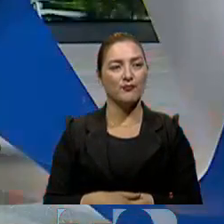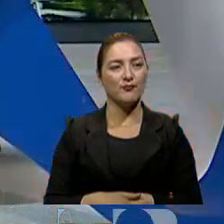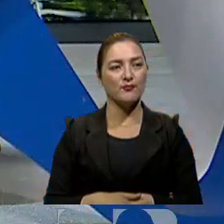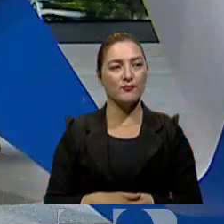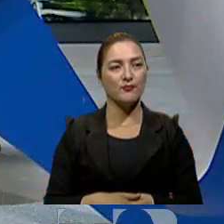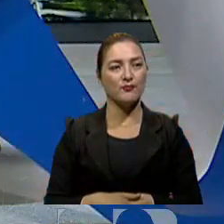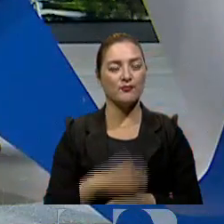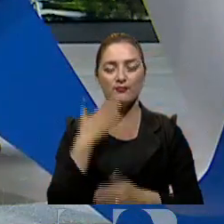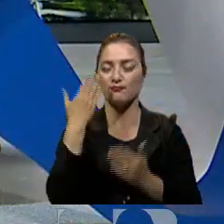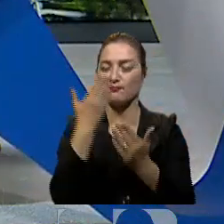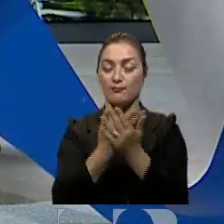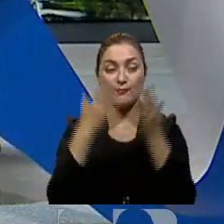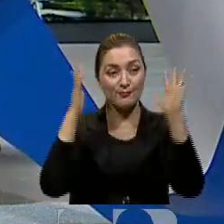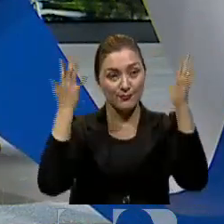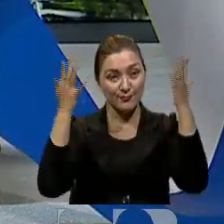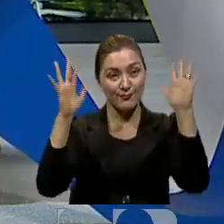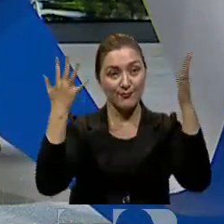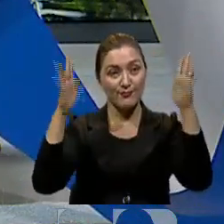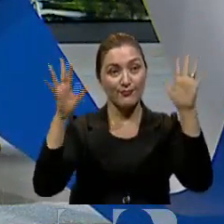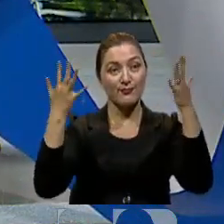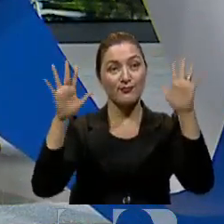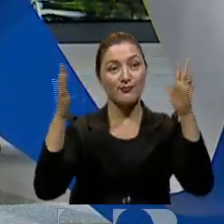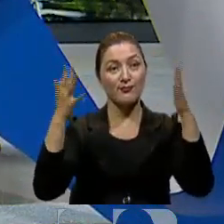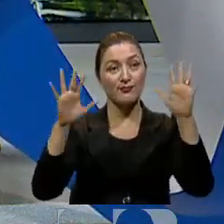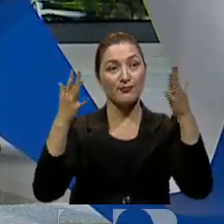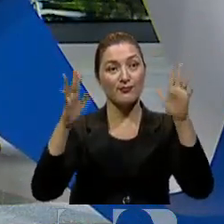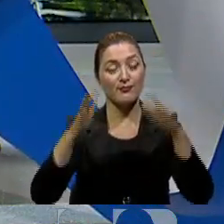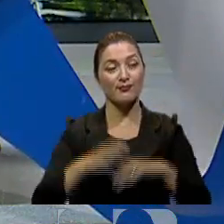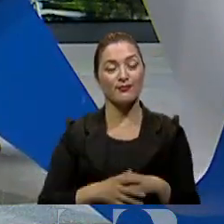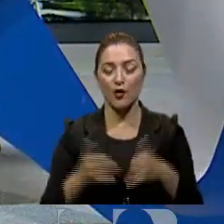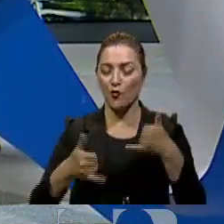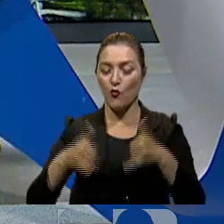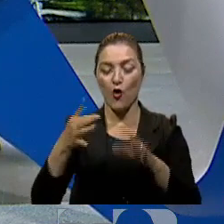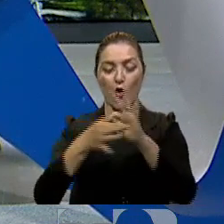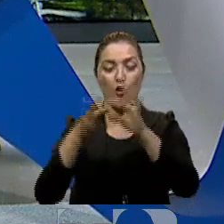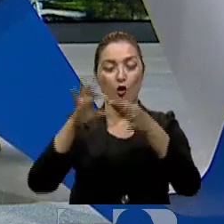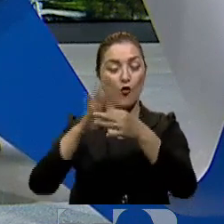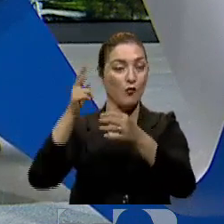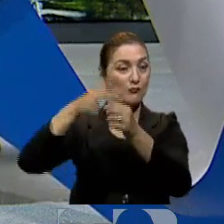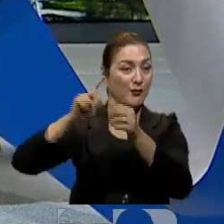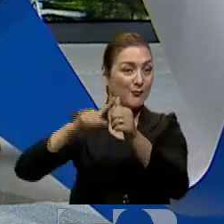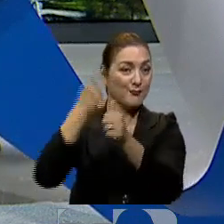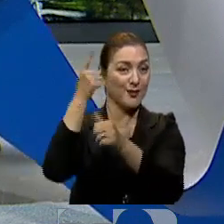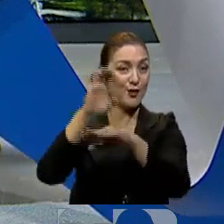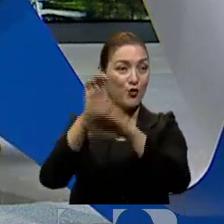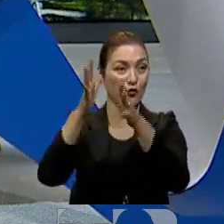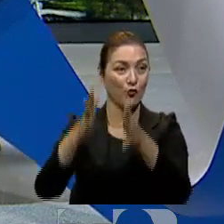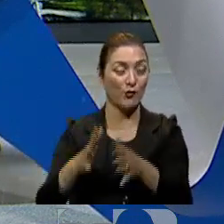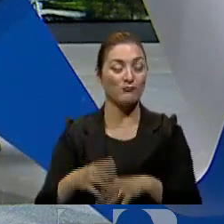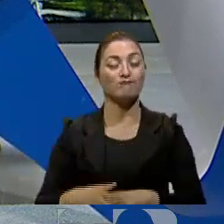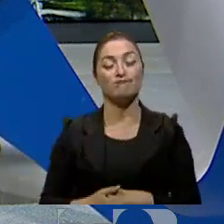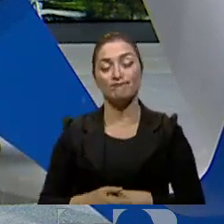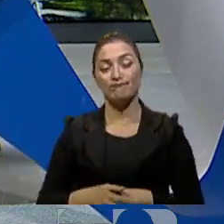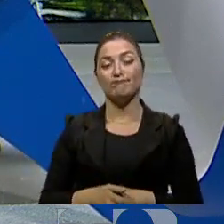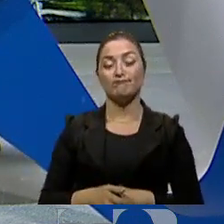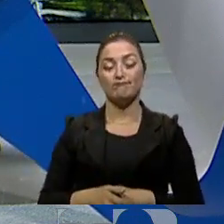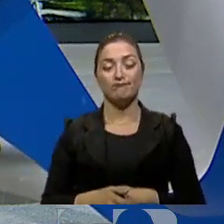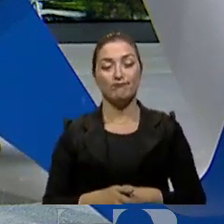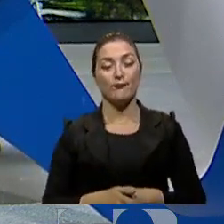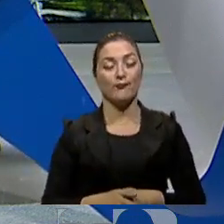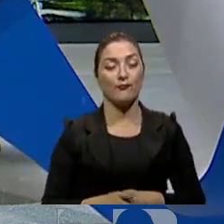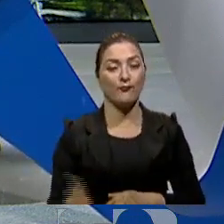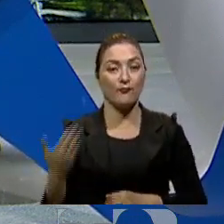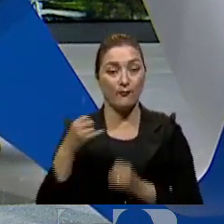Gracias, David. Felicidades. Nos vamos a los Juegos Olímpicos. Nuestro primer clasificado. Seguro detrás vienen muchísimos. Estuve el